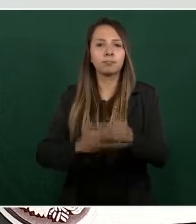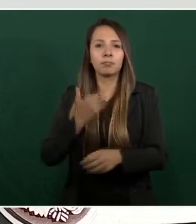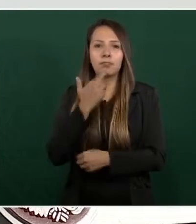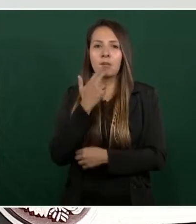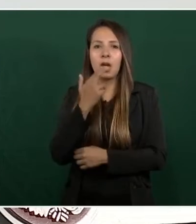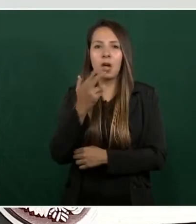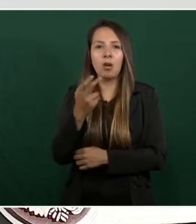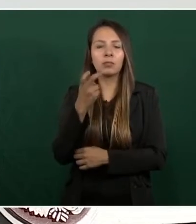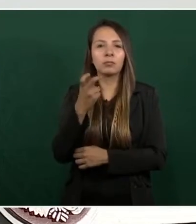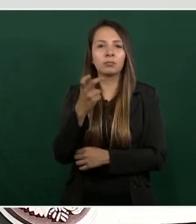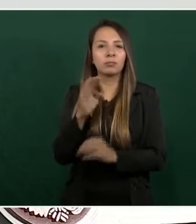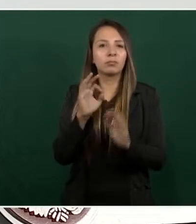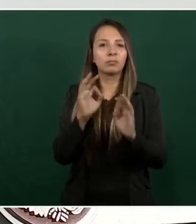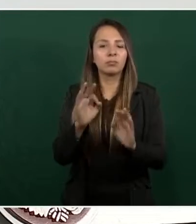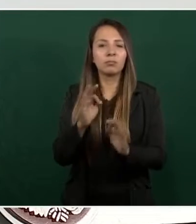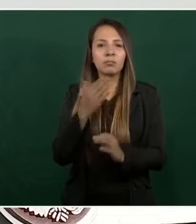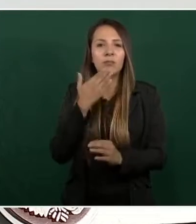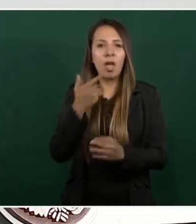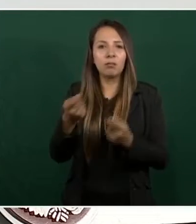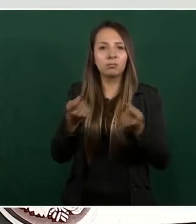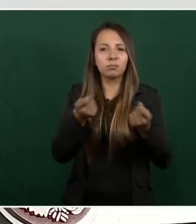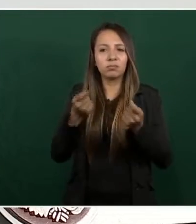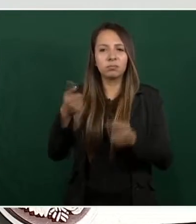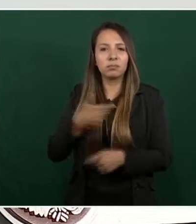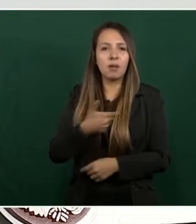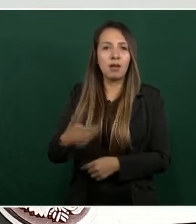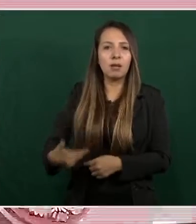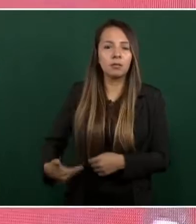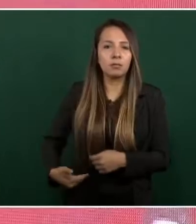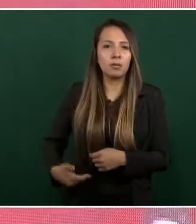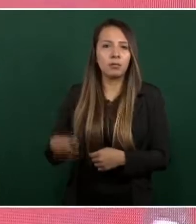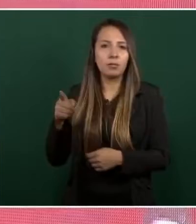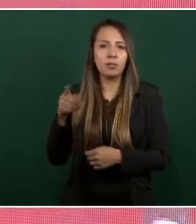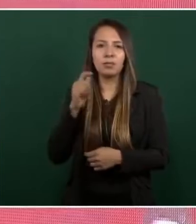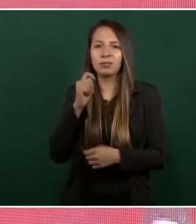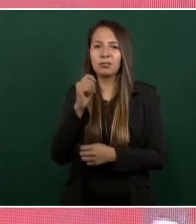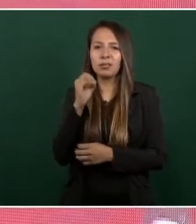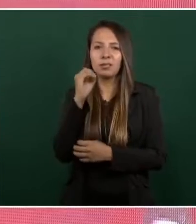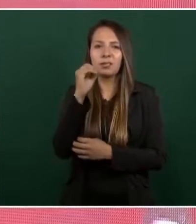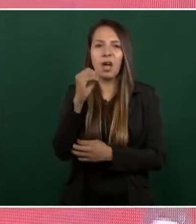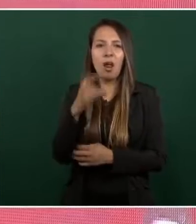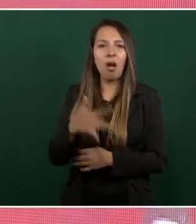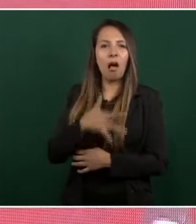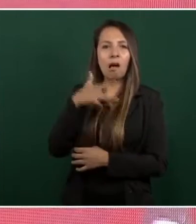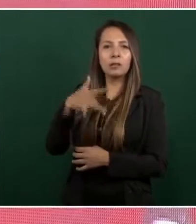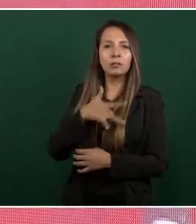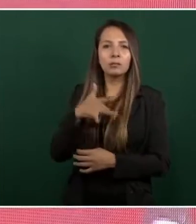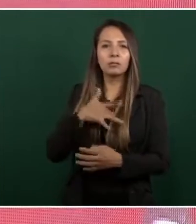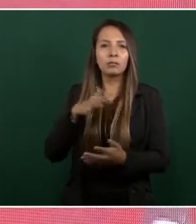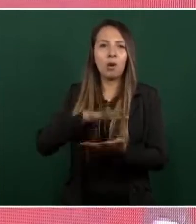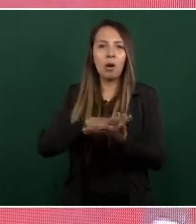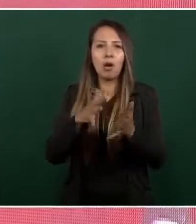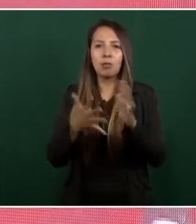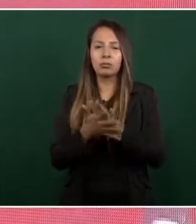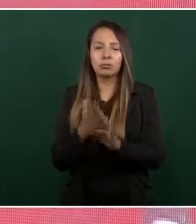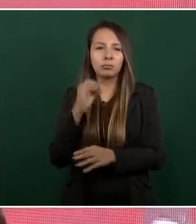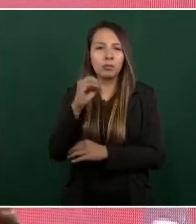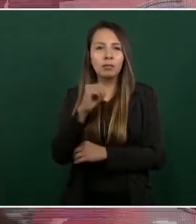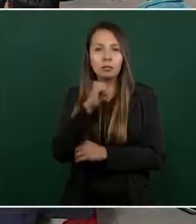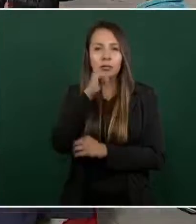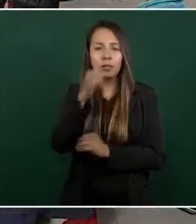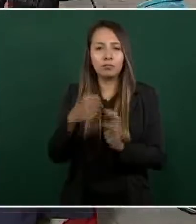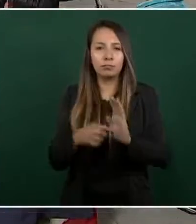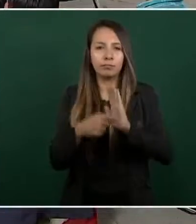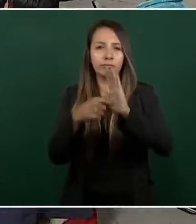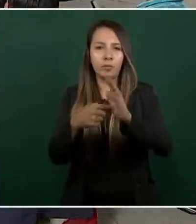directriz presidencial, la que considera cero impunidad y cero corrupción. Vamos a las cifras.